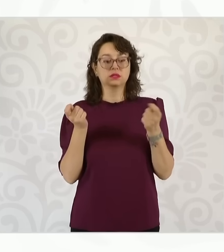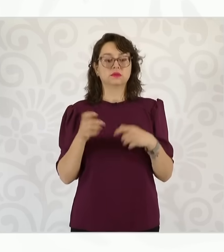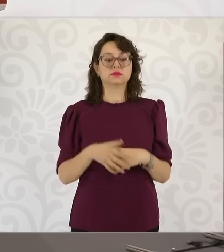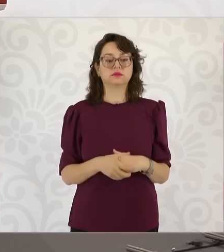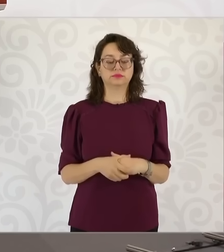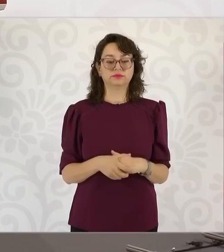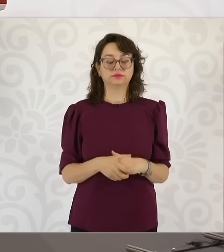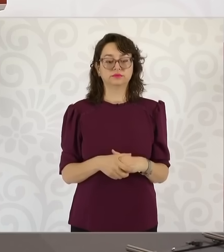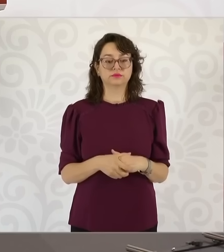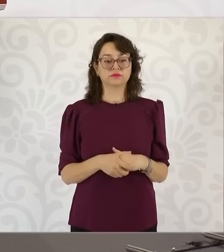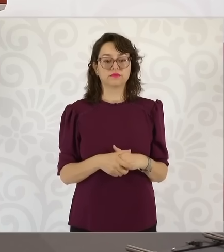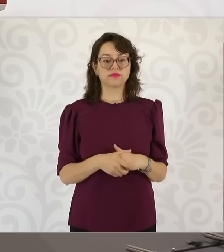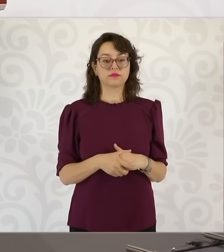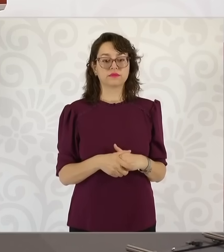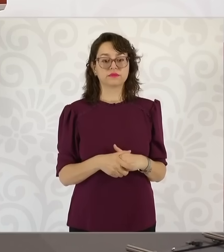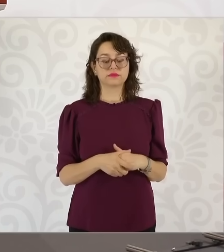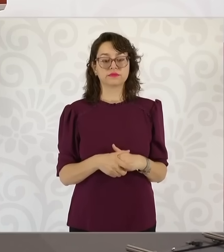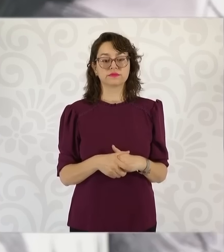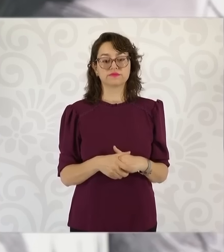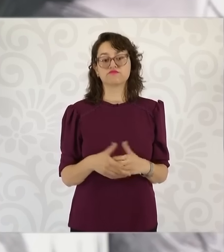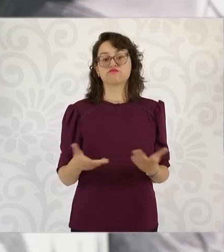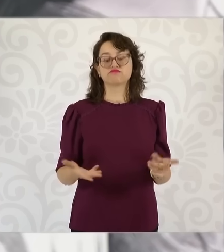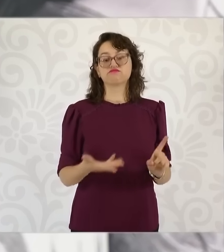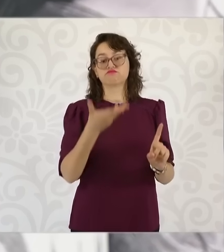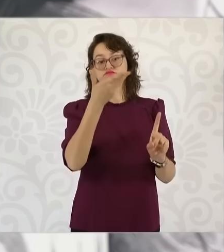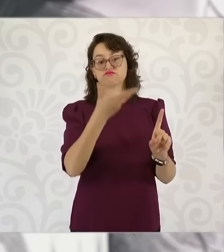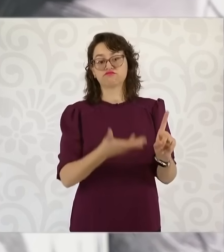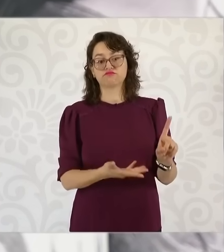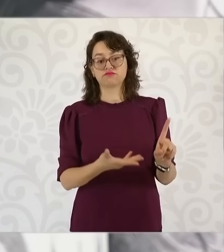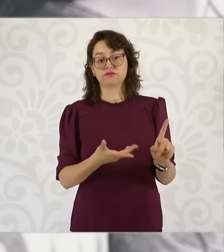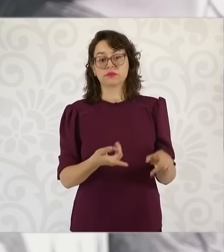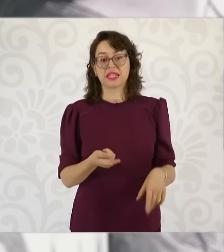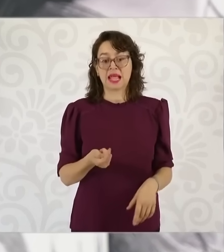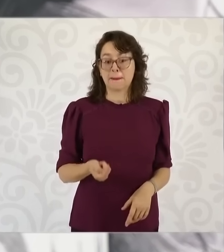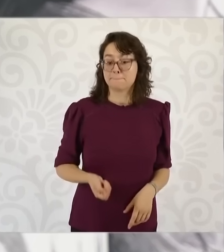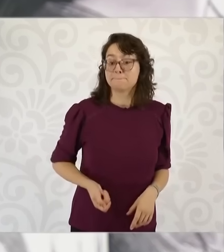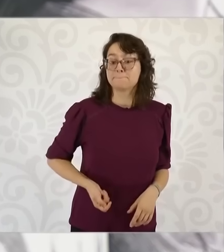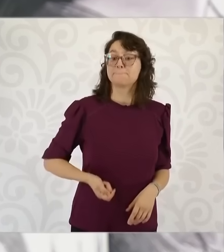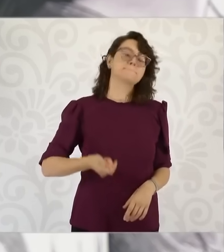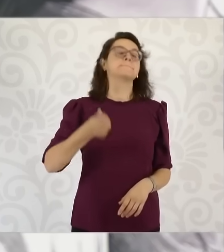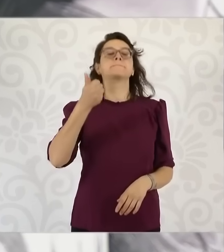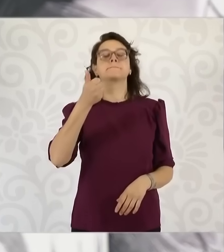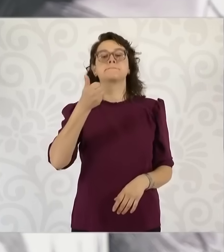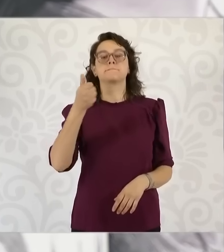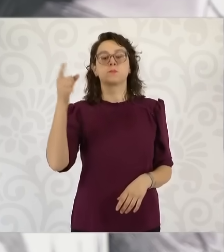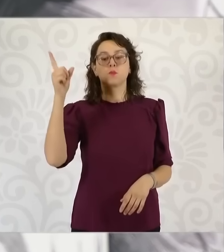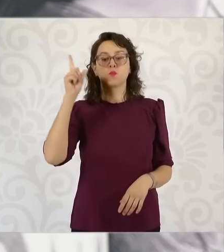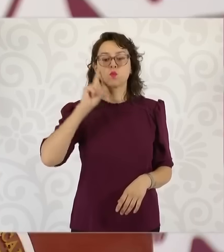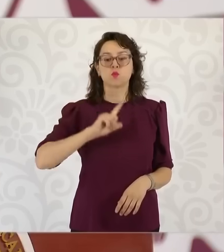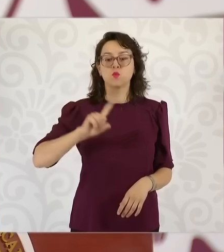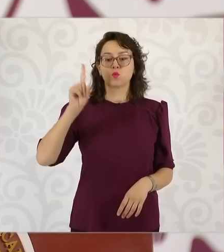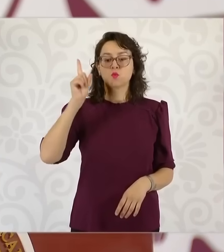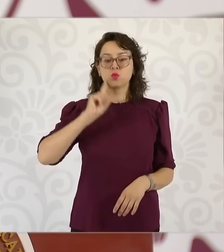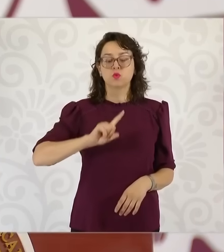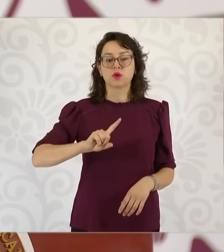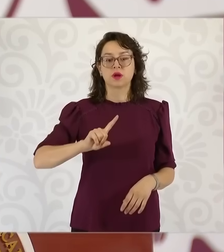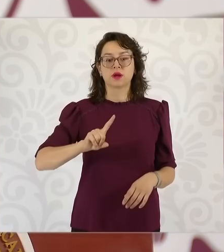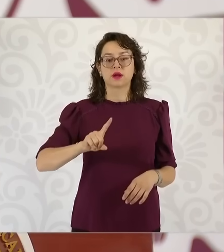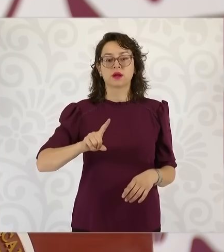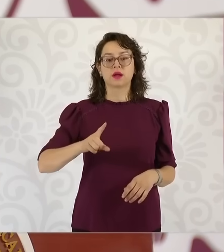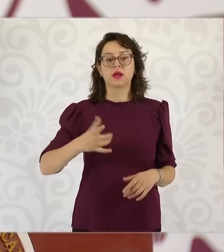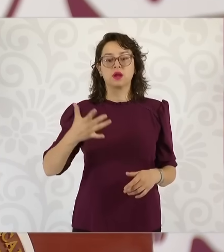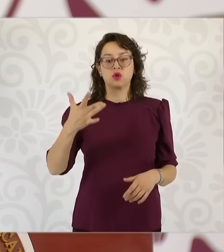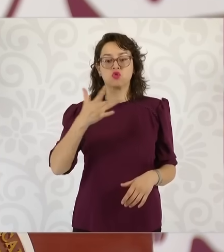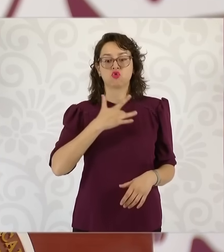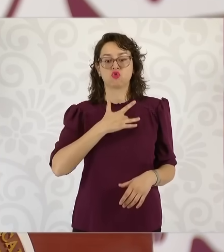Pública. Y bueno, pues ella es la primera mujer en realizar un